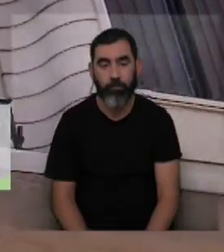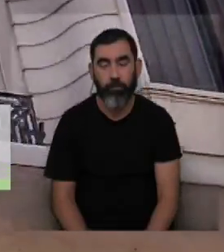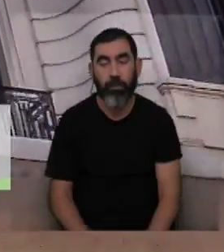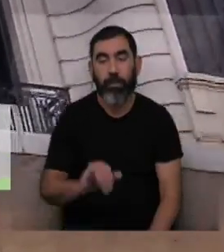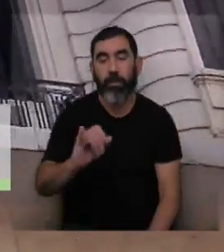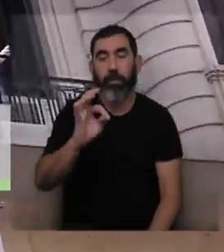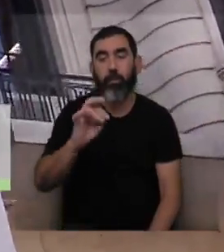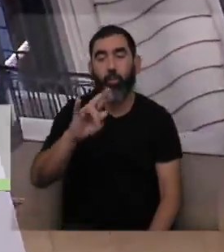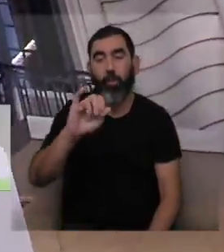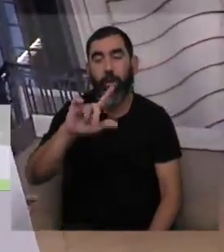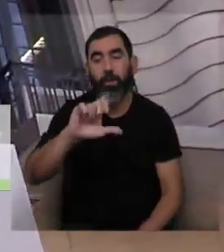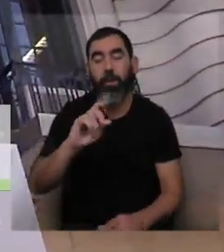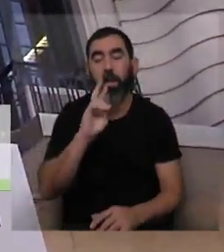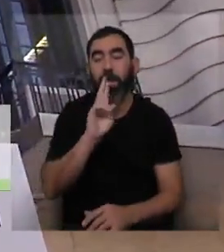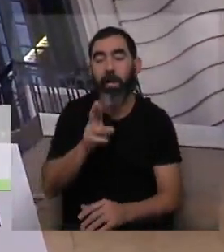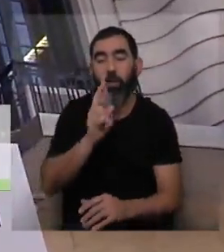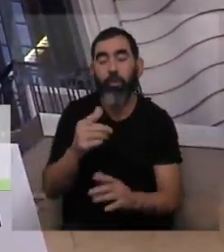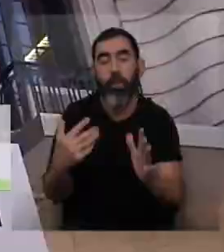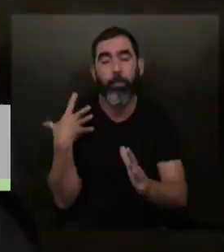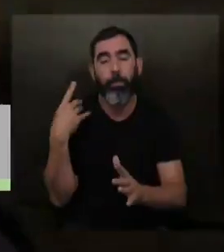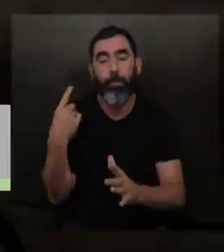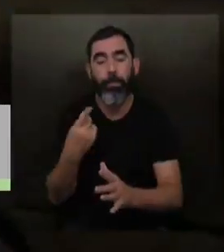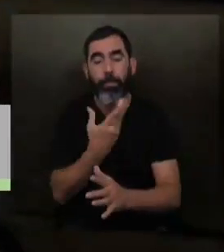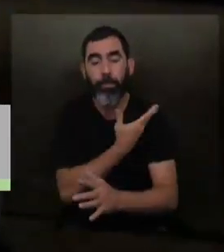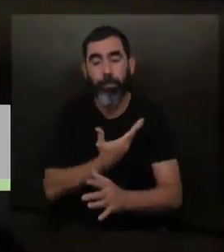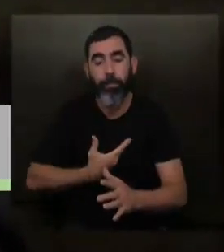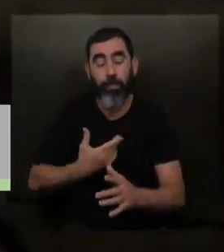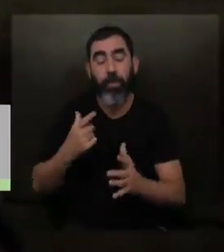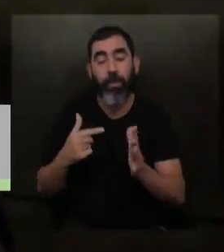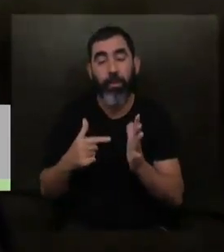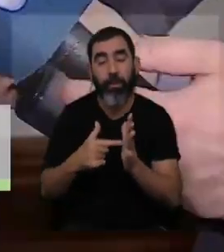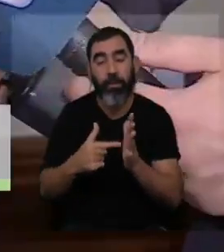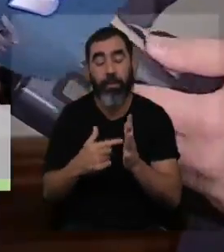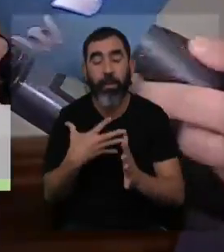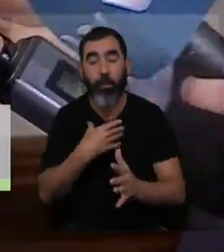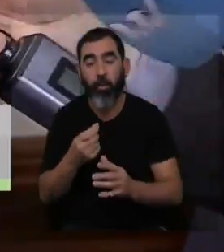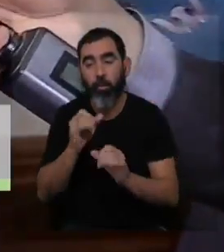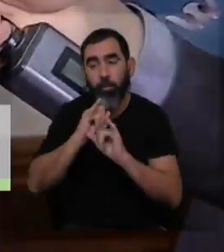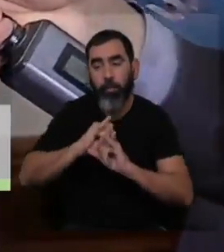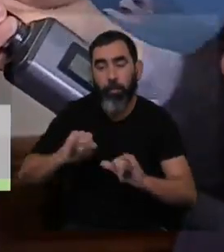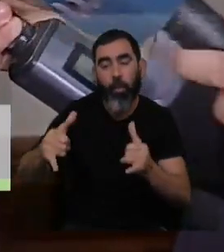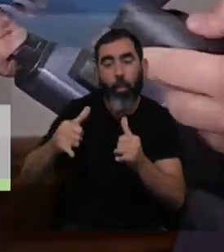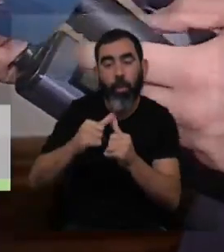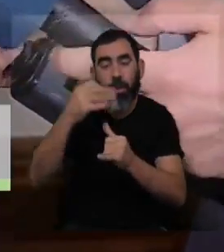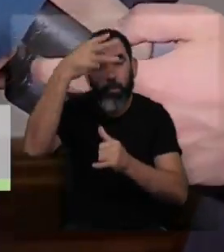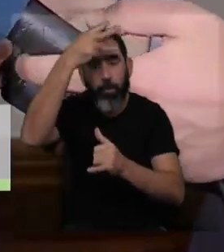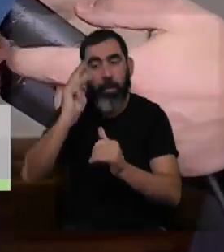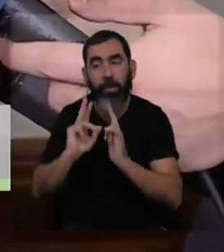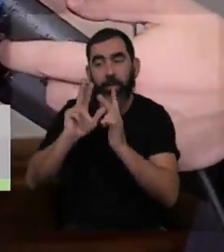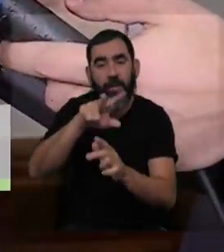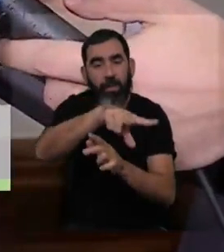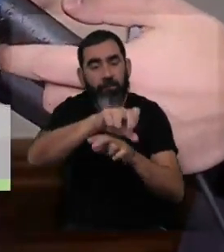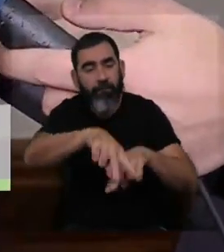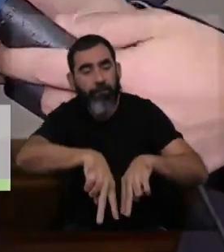Pablo Iturralde renunció a la presidencia del directorio del Partido Nacional tras la divulgación de chats con Gustavo Penades, donde dice que la fiscal